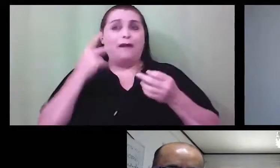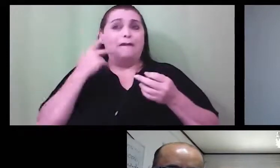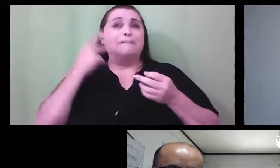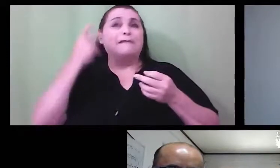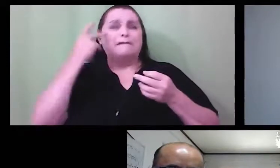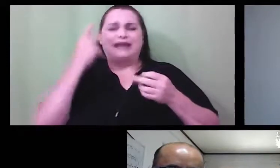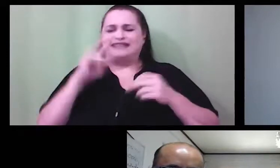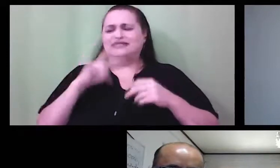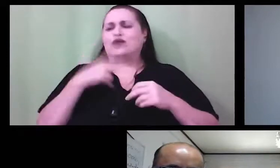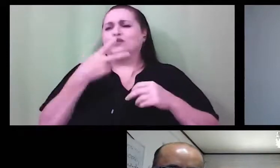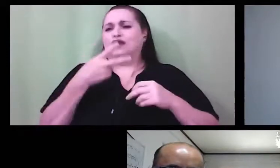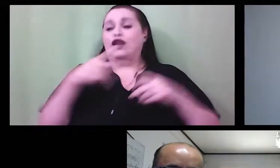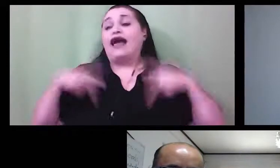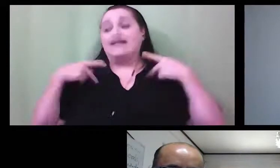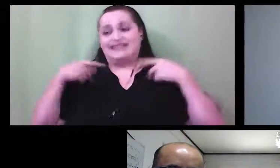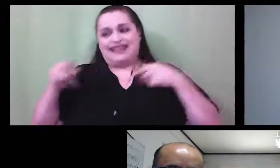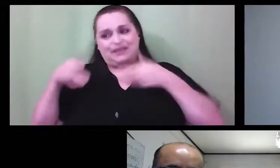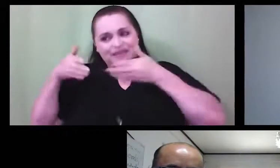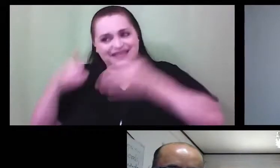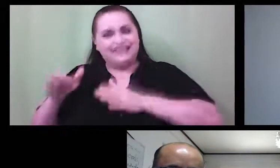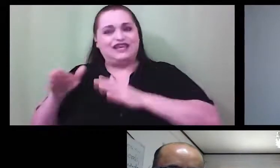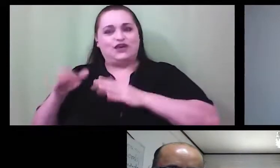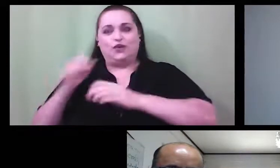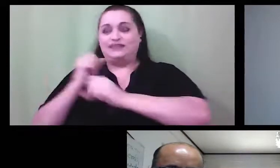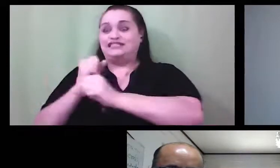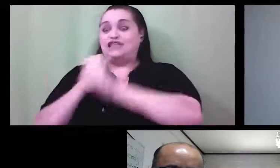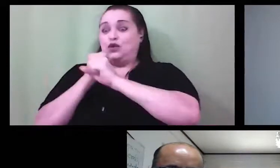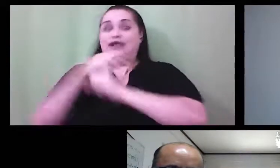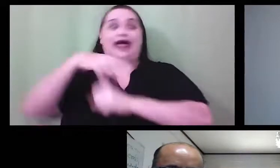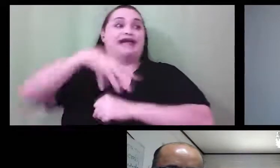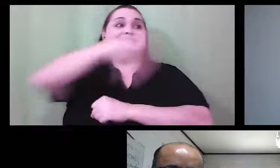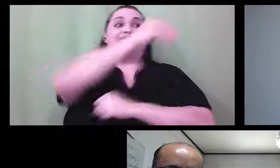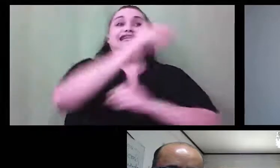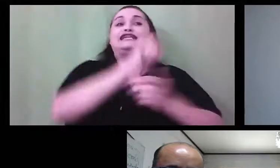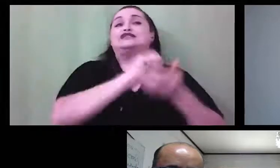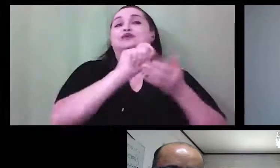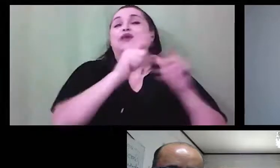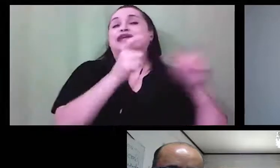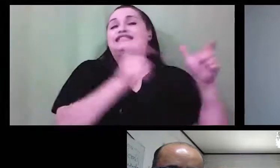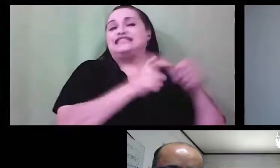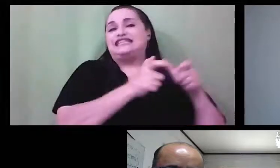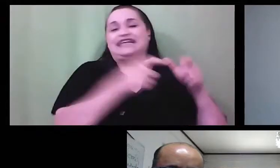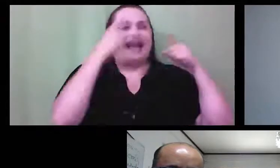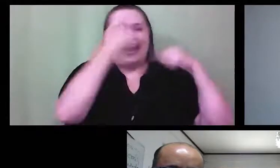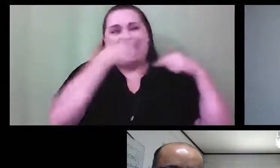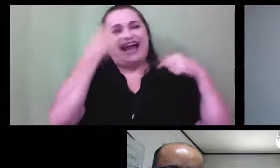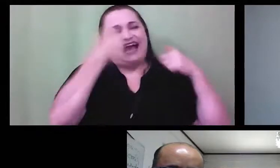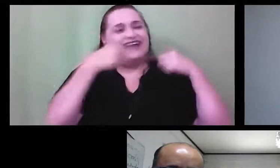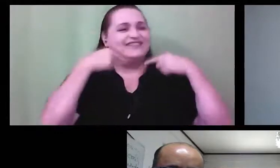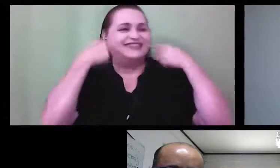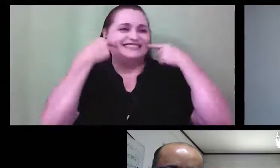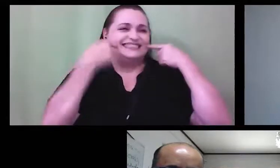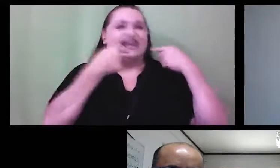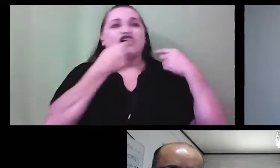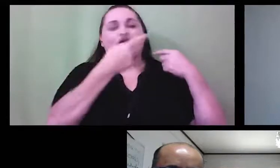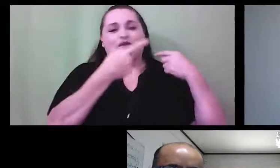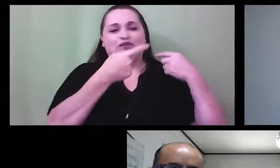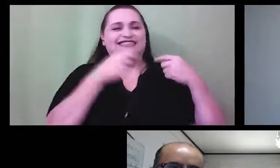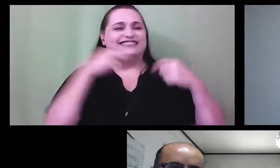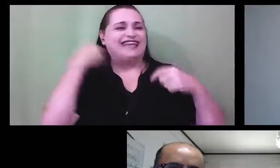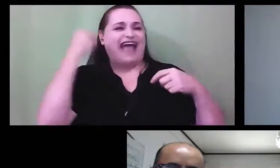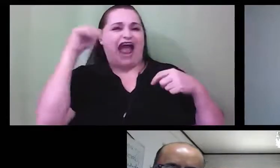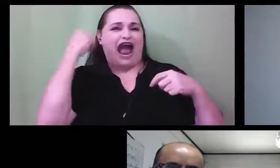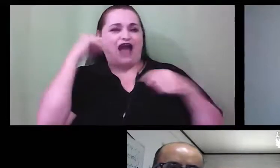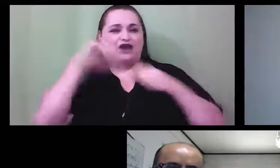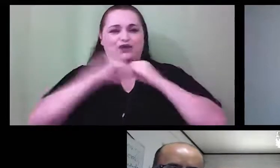secundarios, la vida de Carlos, ver la seguridad con que salía para la escuelilla y su cara de felicidad, como dice el comercial, no